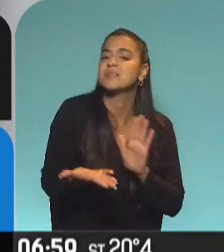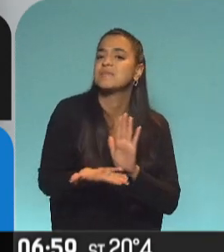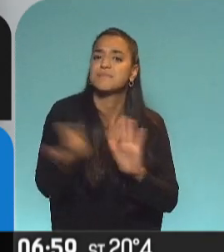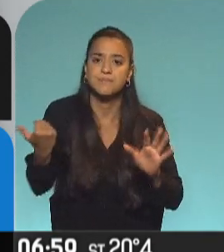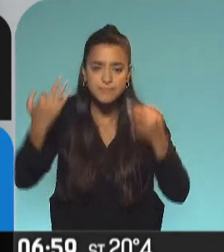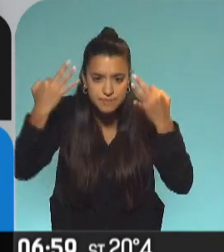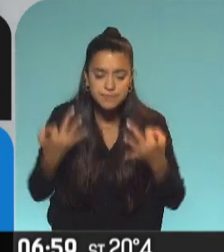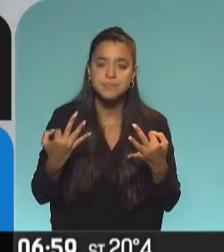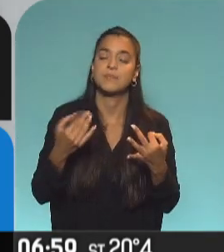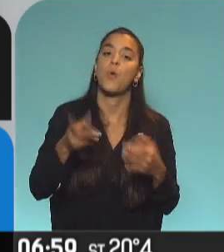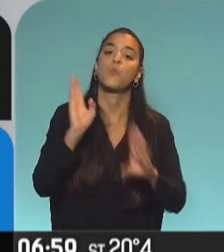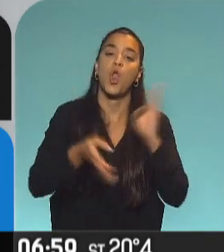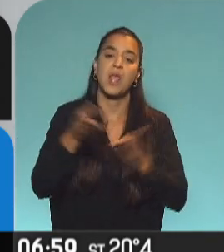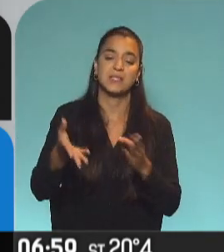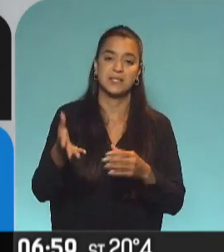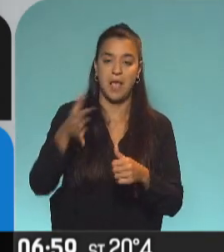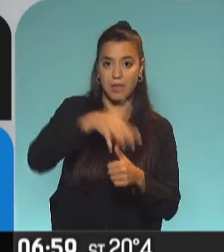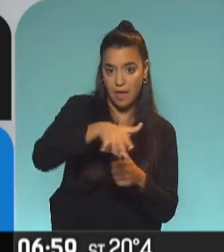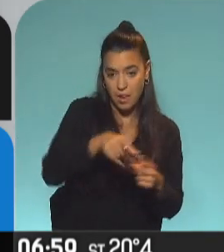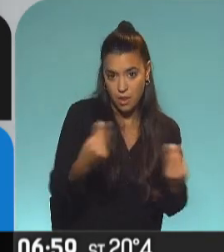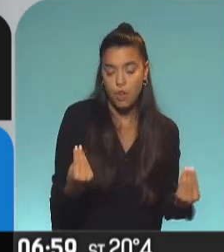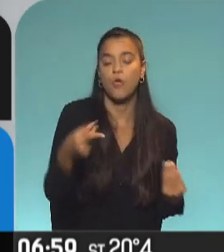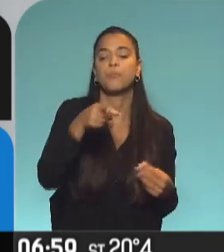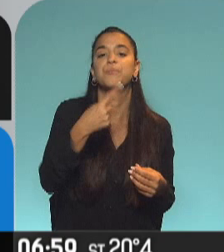integral la violencia de género. Se trata de la ley